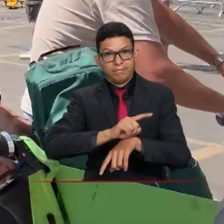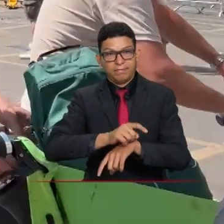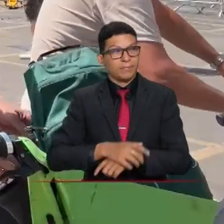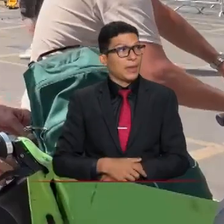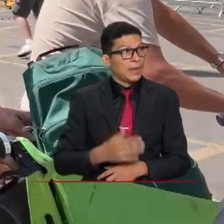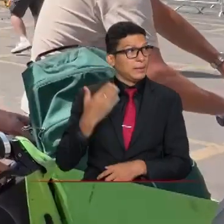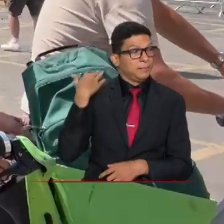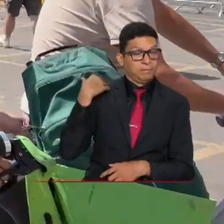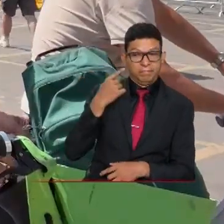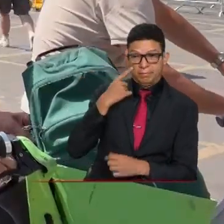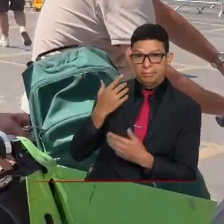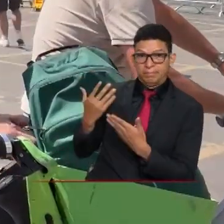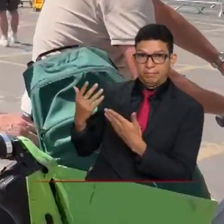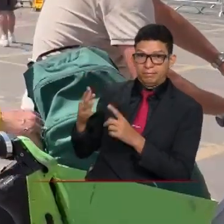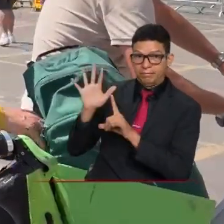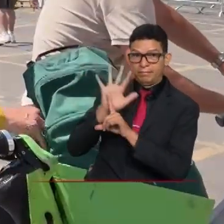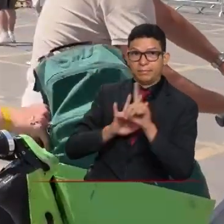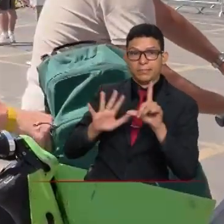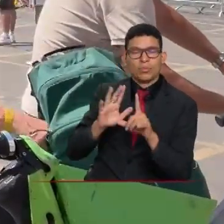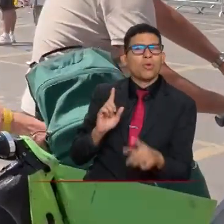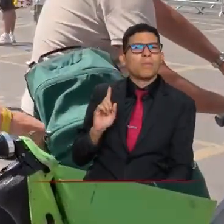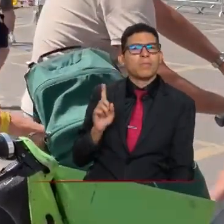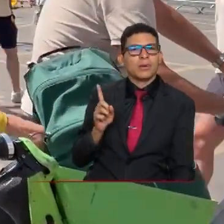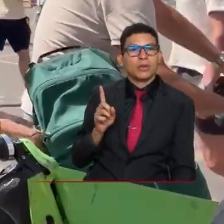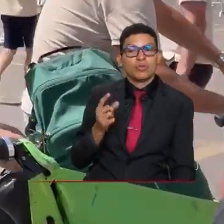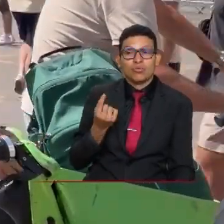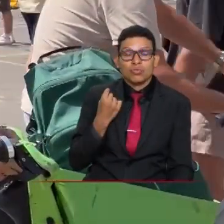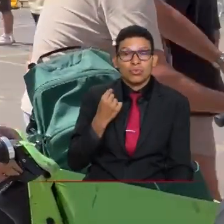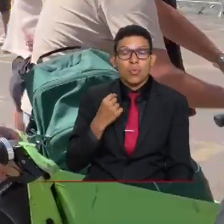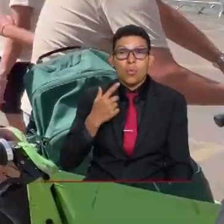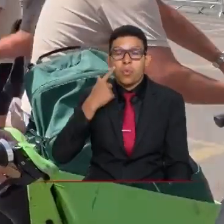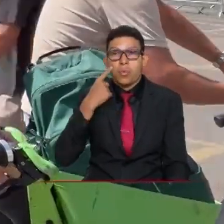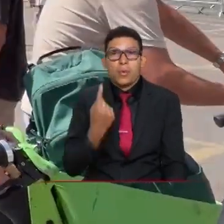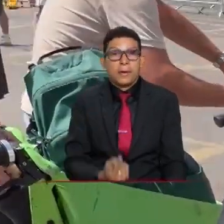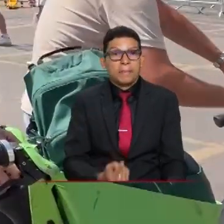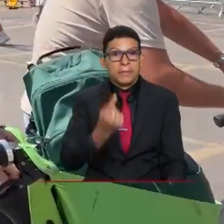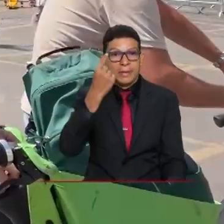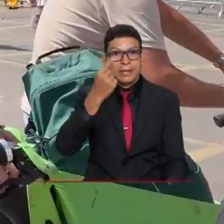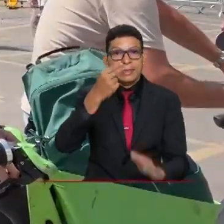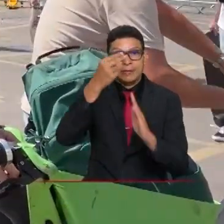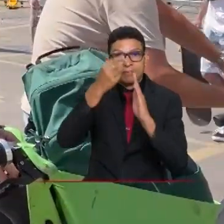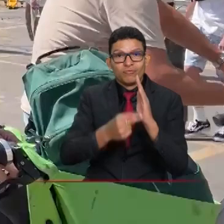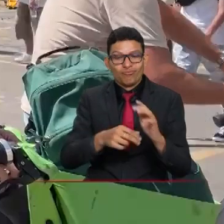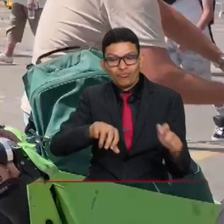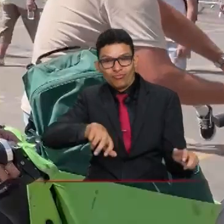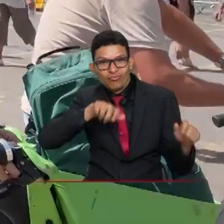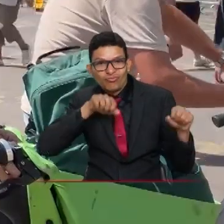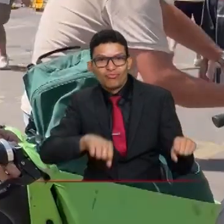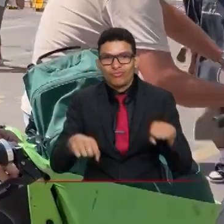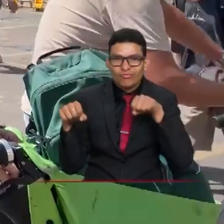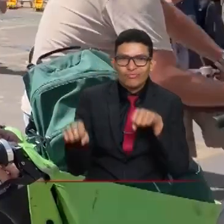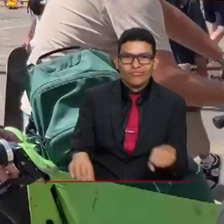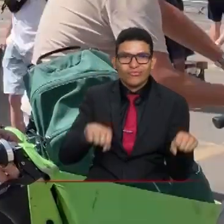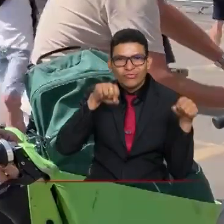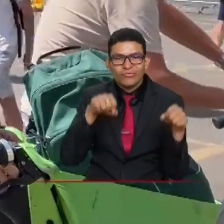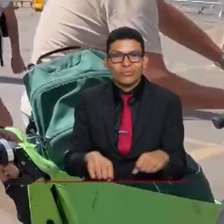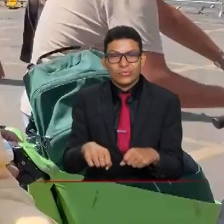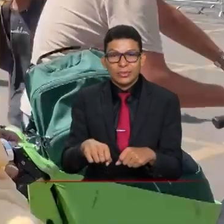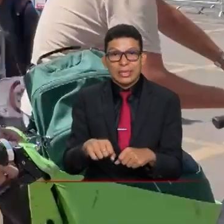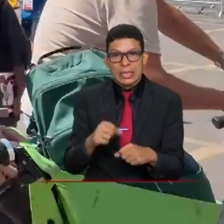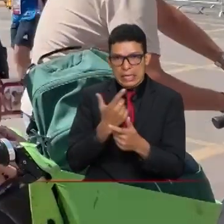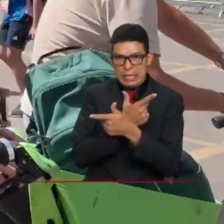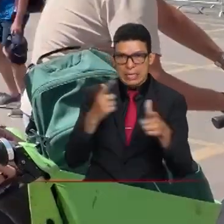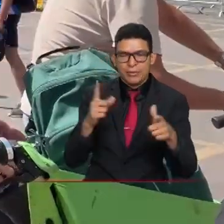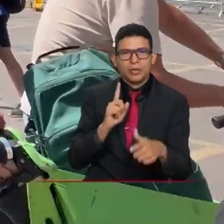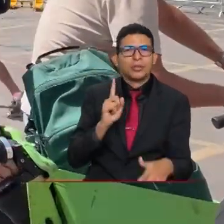A mi espalda, la Concorde, donde acaba de registrarse un hecho histórico para el BMX Freestyle,